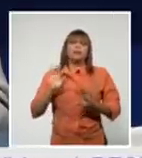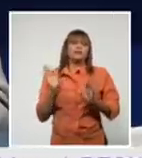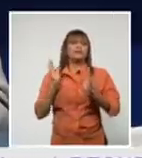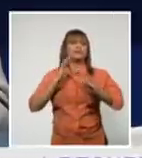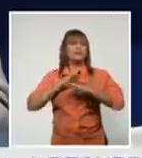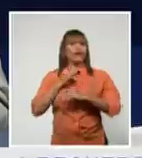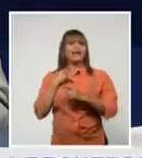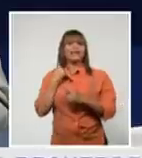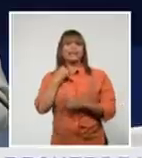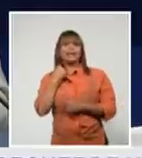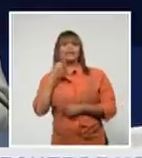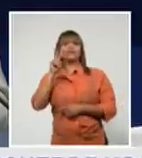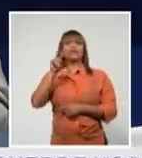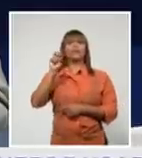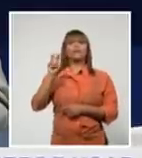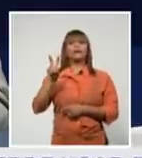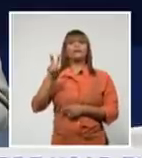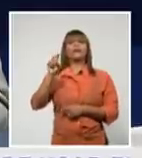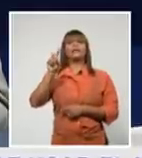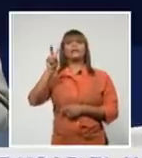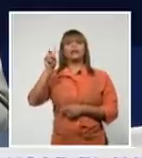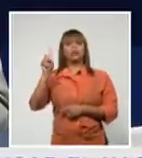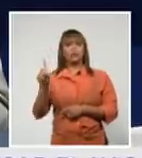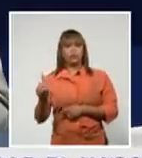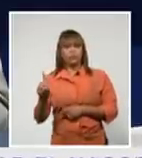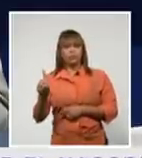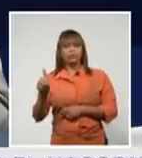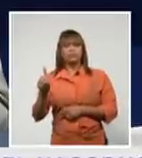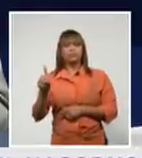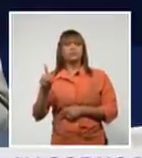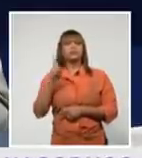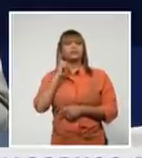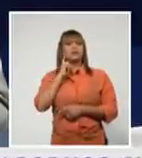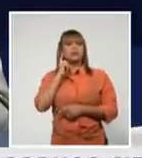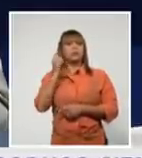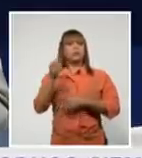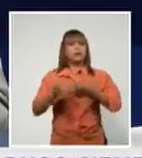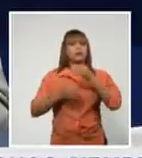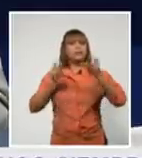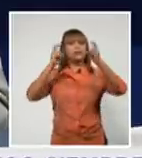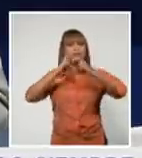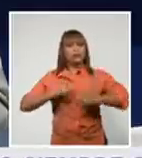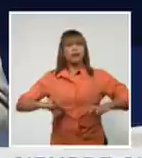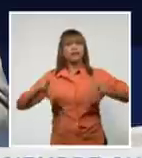año 2021, según lo que dicen todos los investigadores